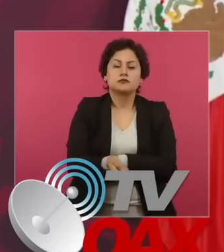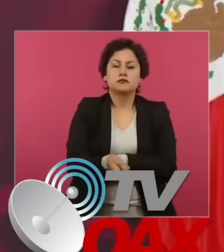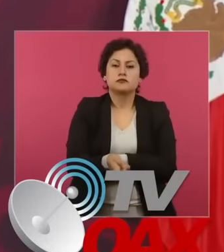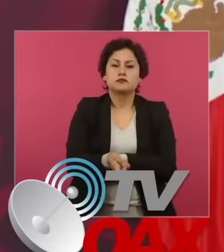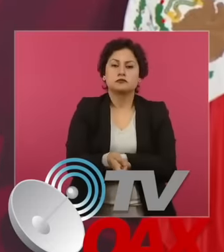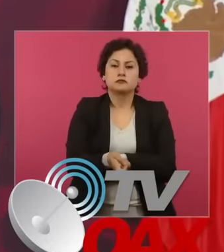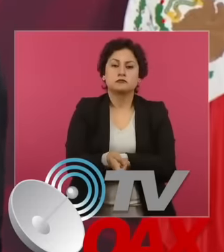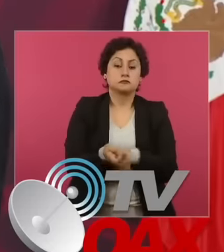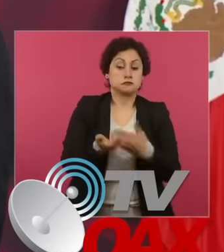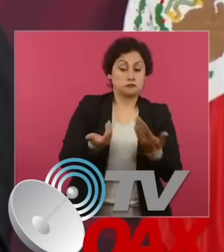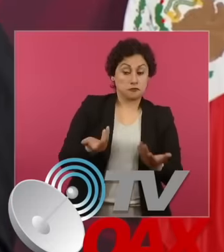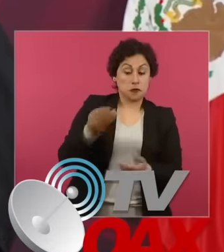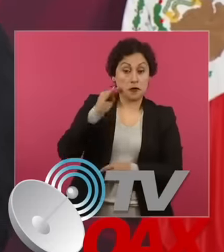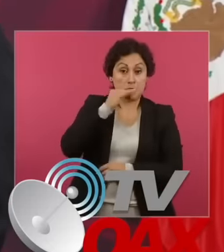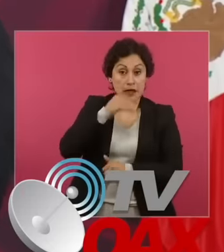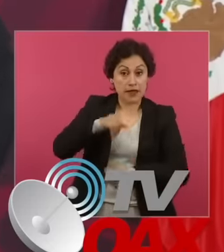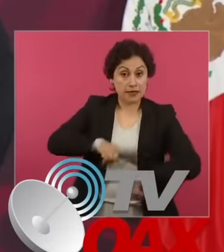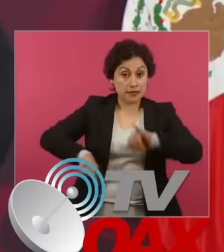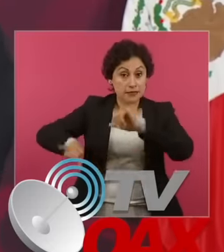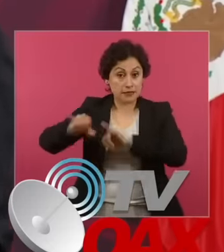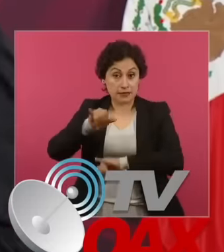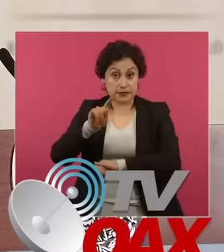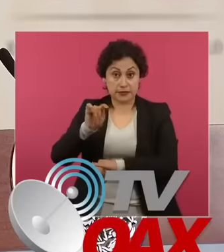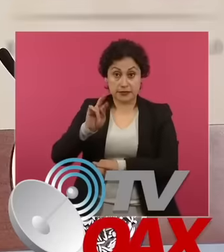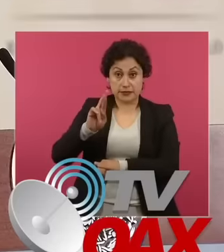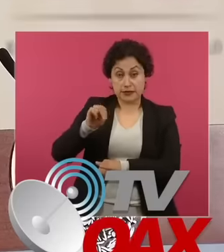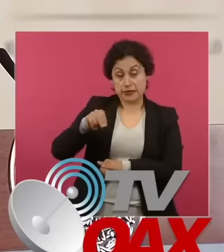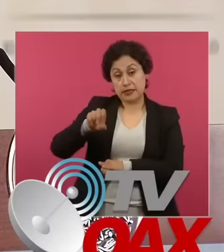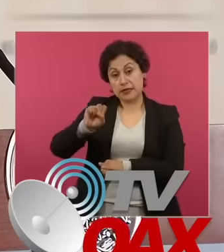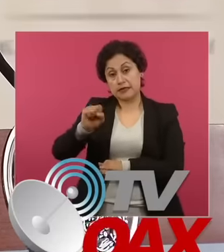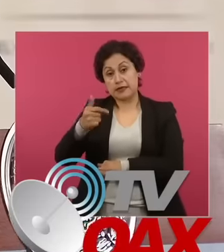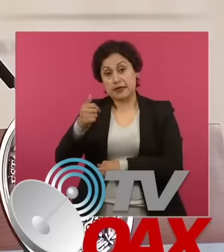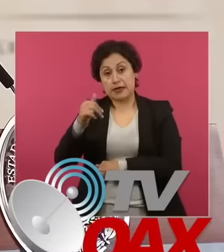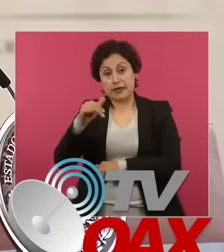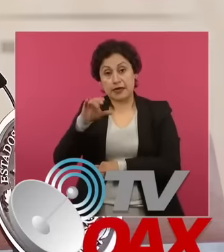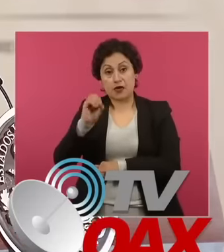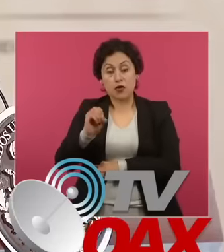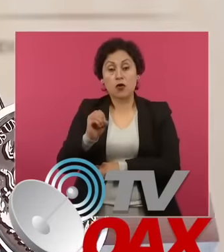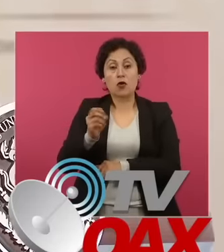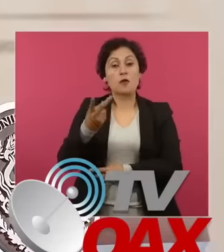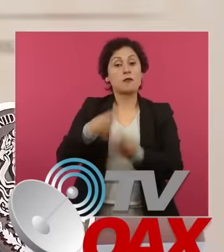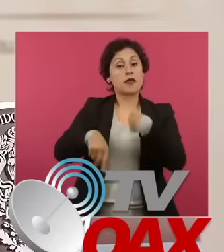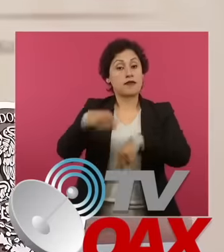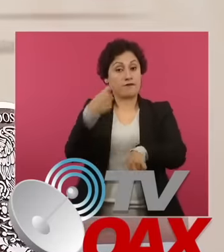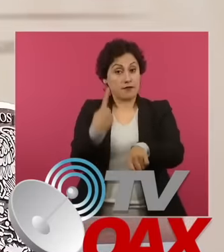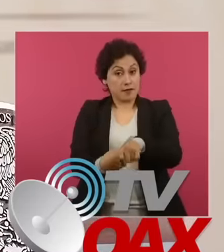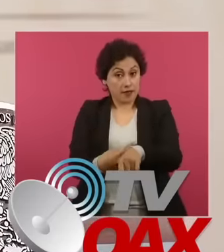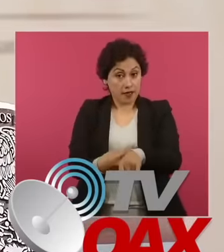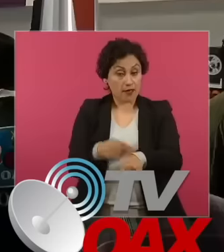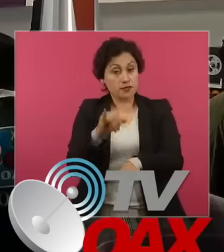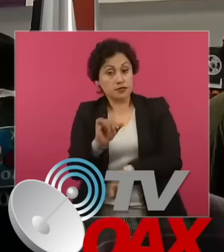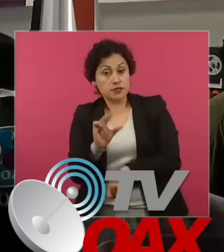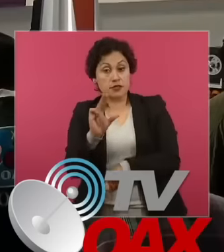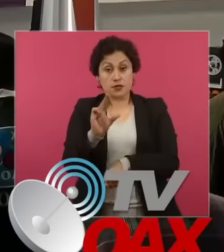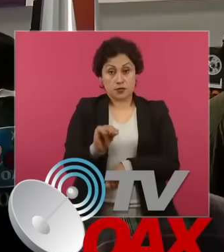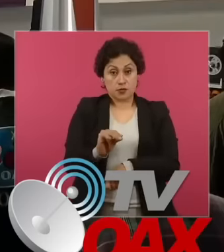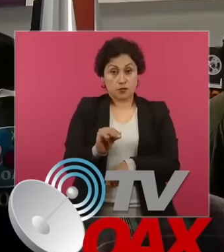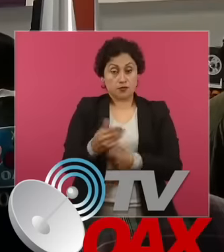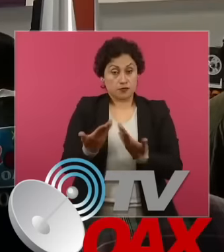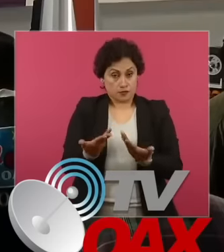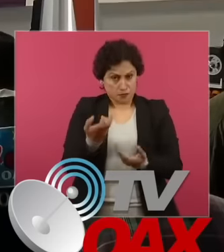si se trata de maíz transgénico y si causa daño o no a la salud.